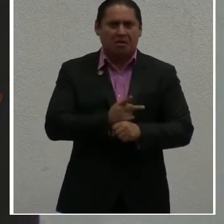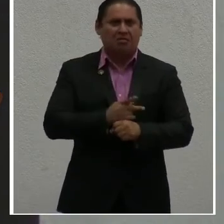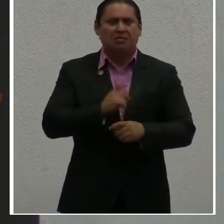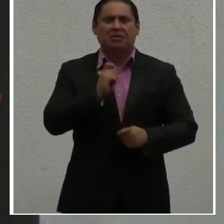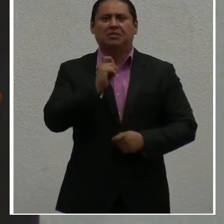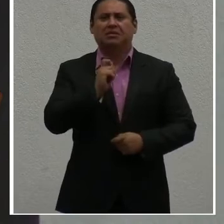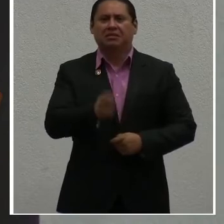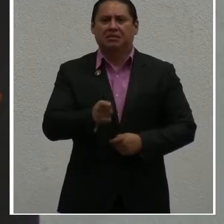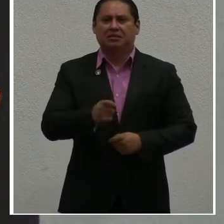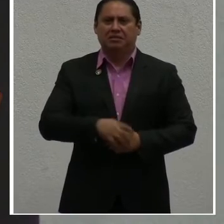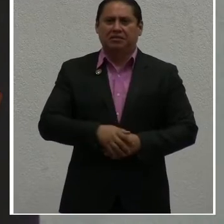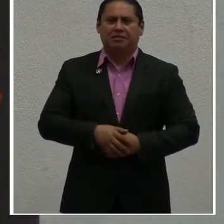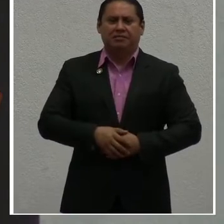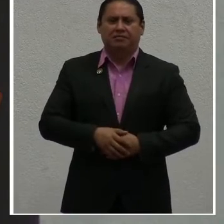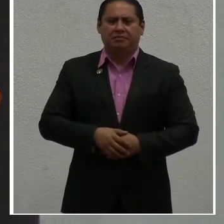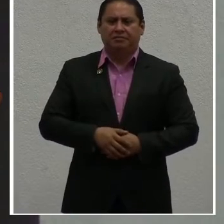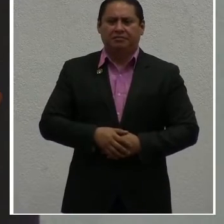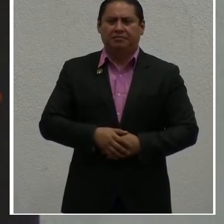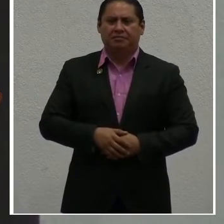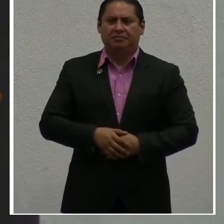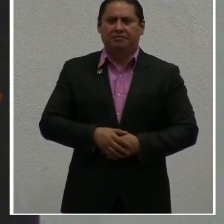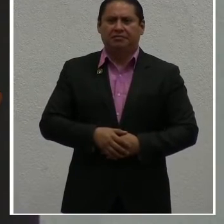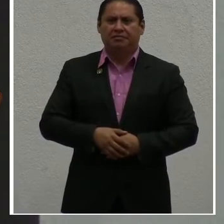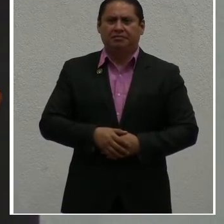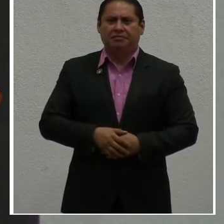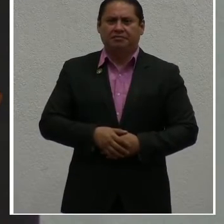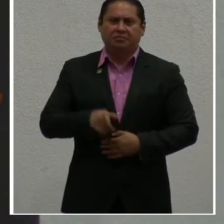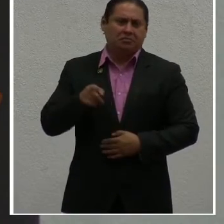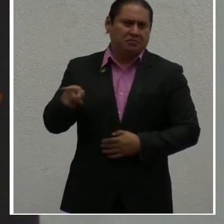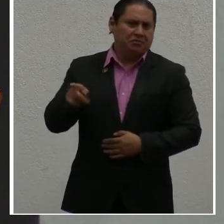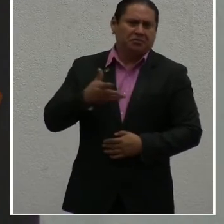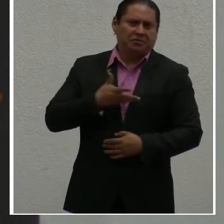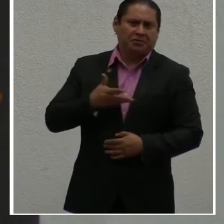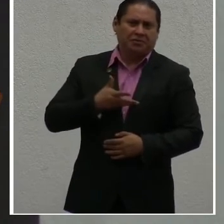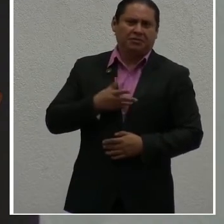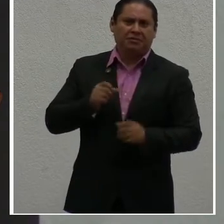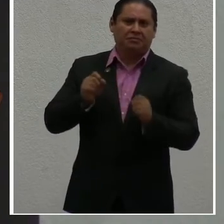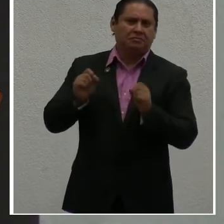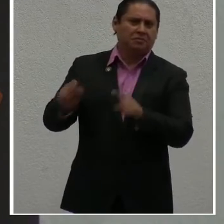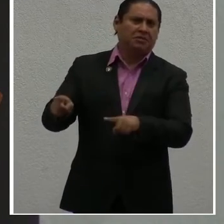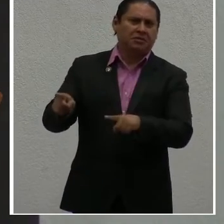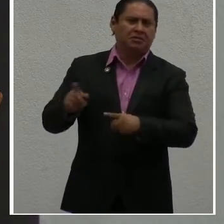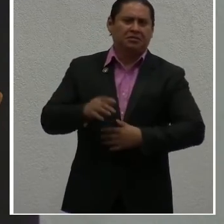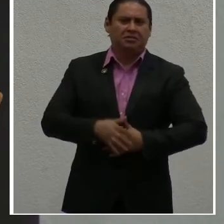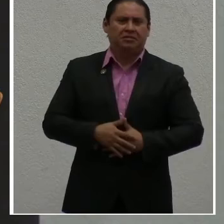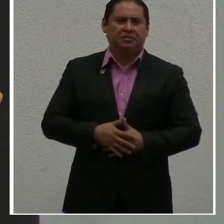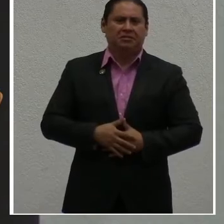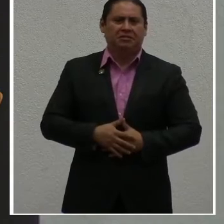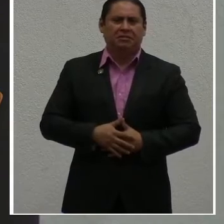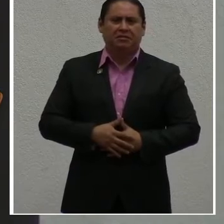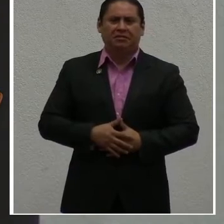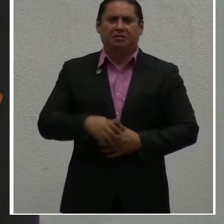pues ahí están, como los garrobos. Y nosotros